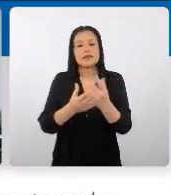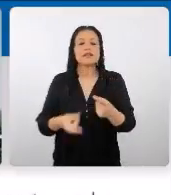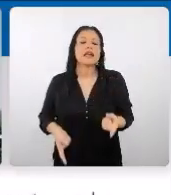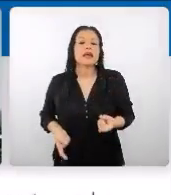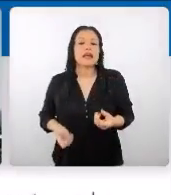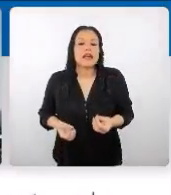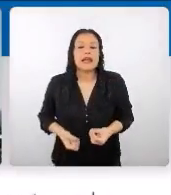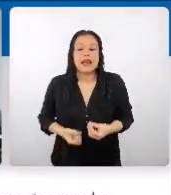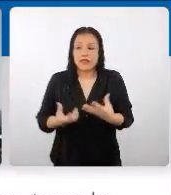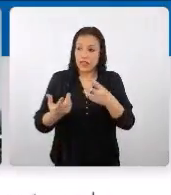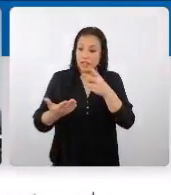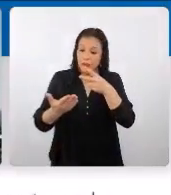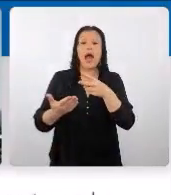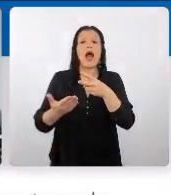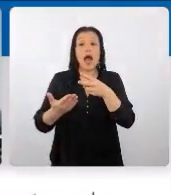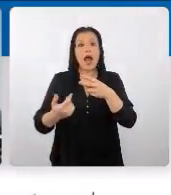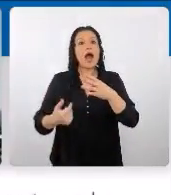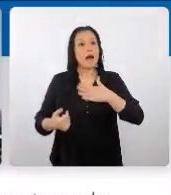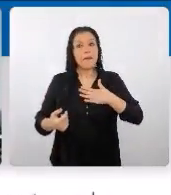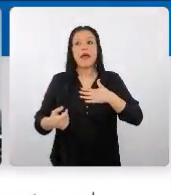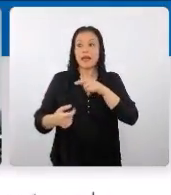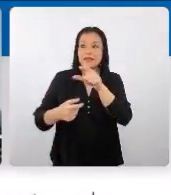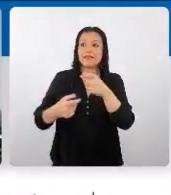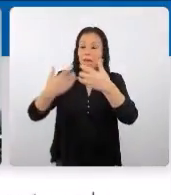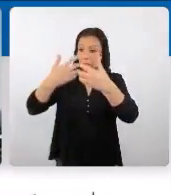den biocuidado, bioseguridad.